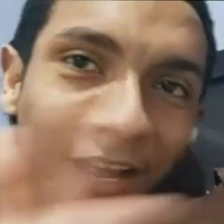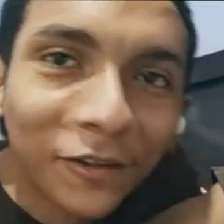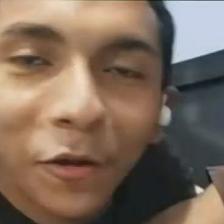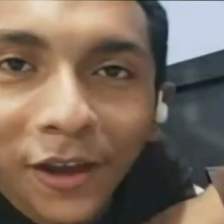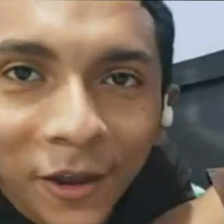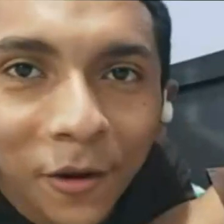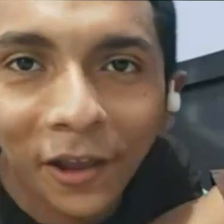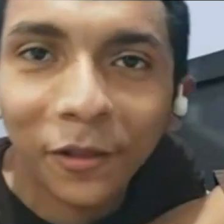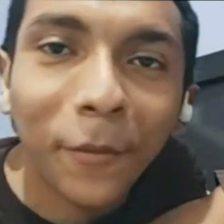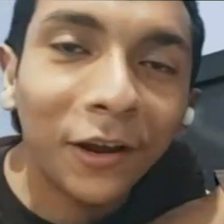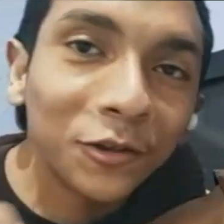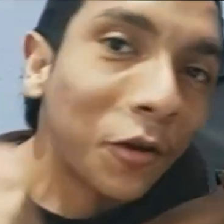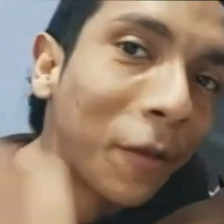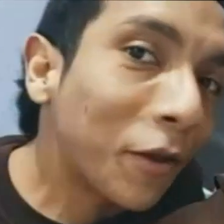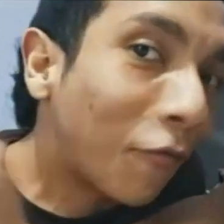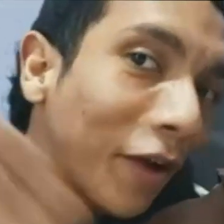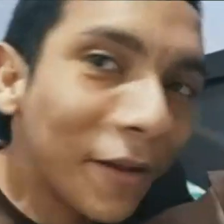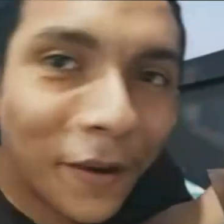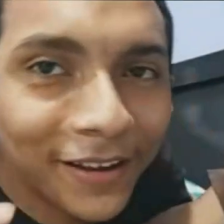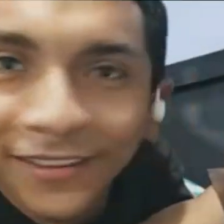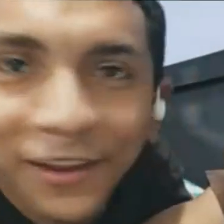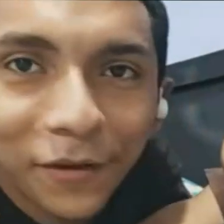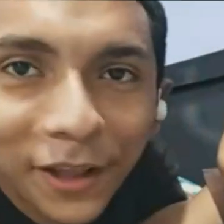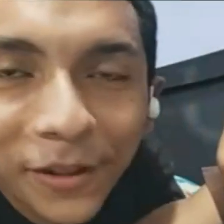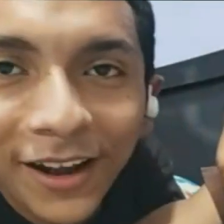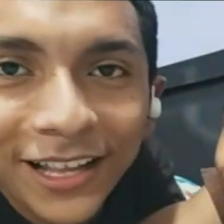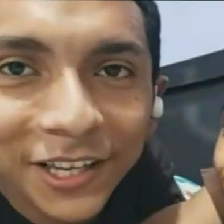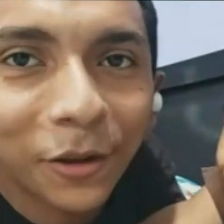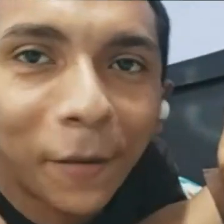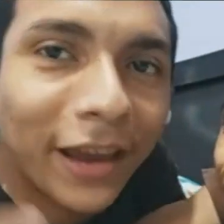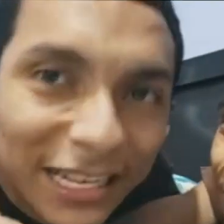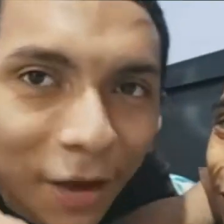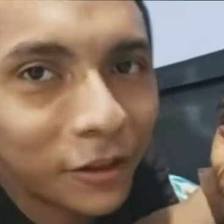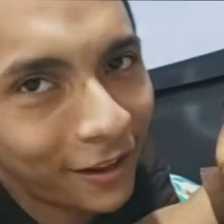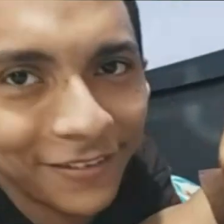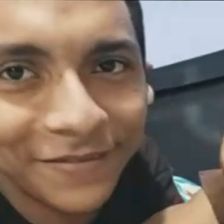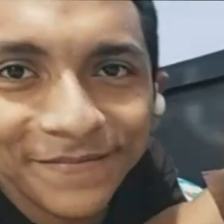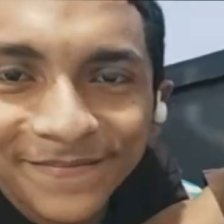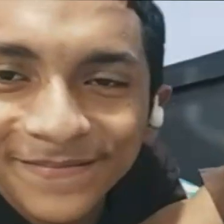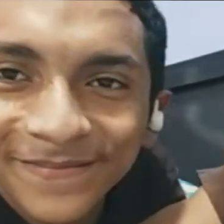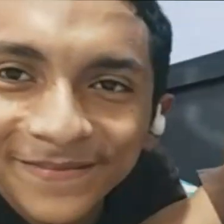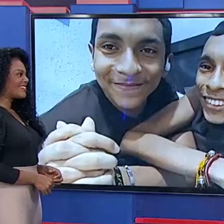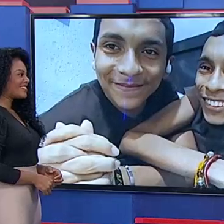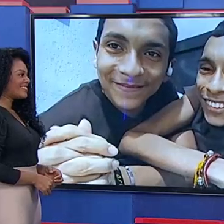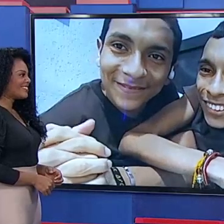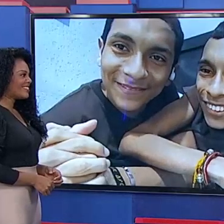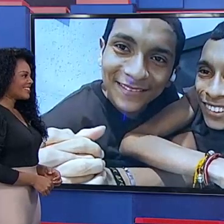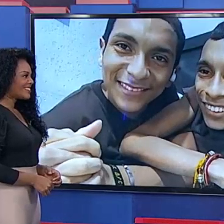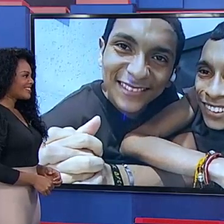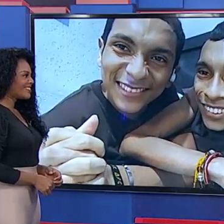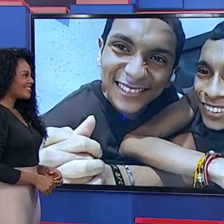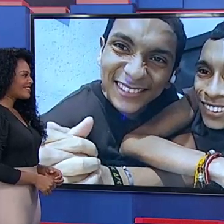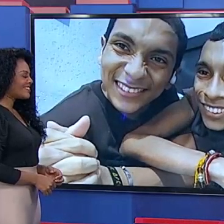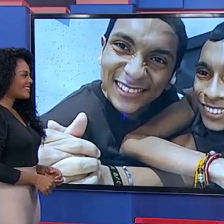Muchísimas gracias a todos ellos que también incluso nos están viendo fuera del país. Infinitamente agradecidos y también gracias a ustedes. Oye, okay, tenemos que